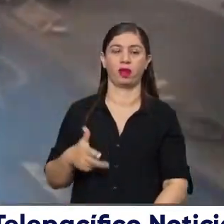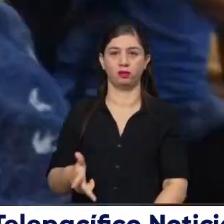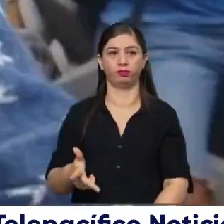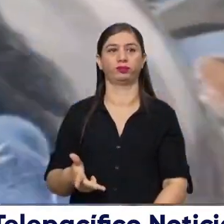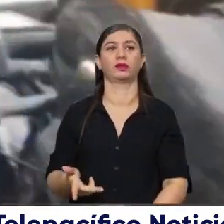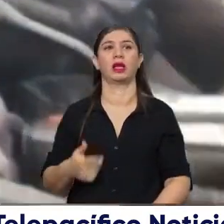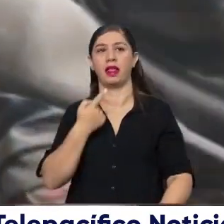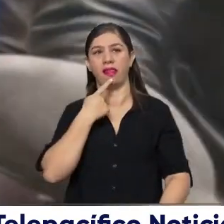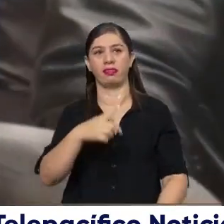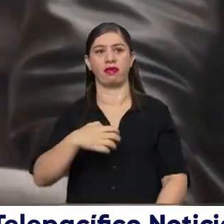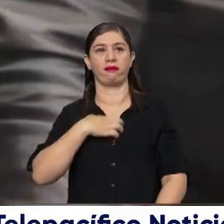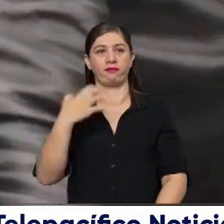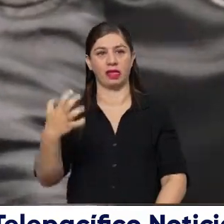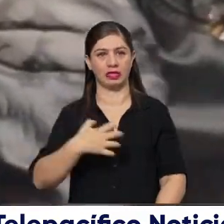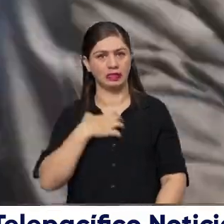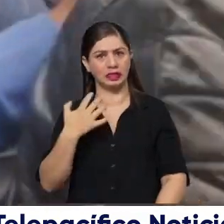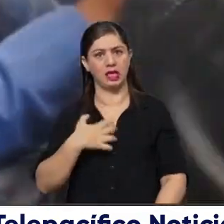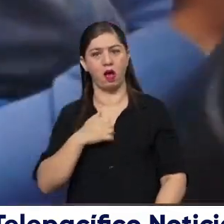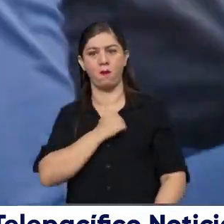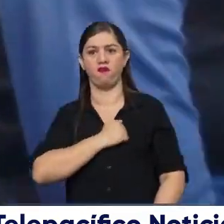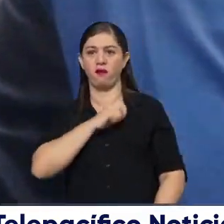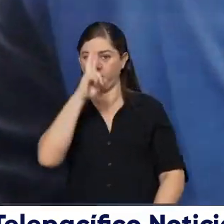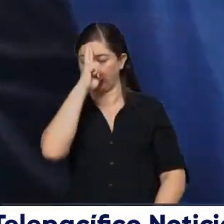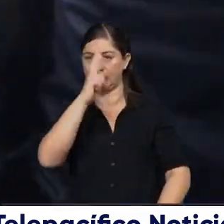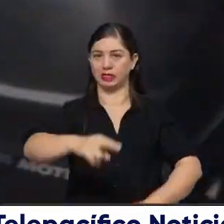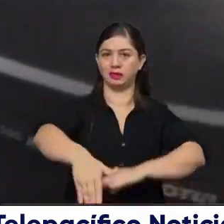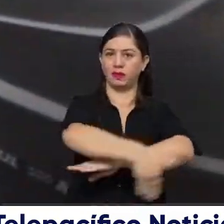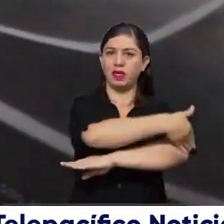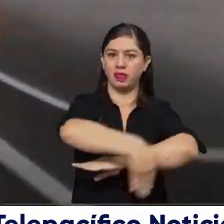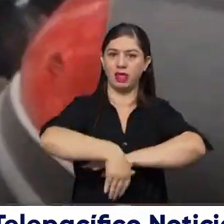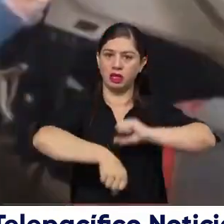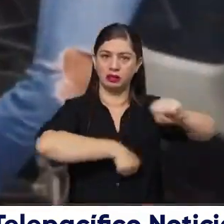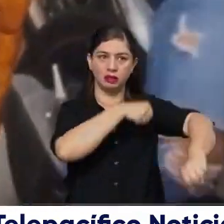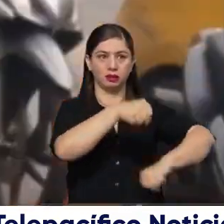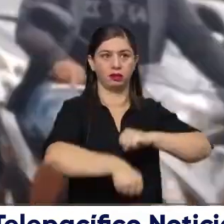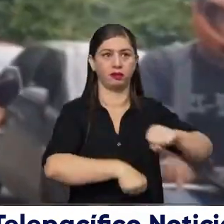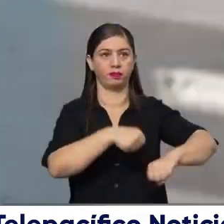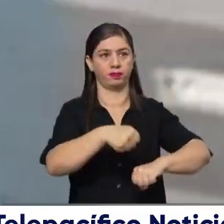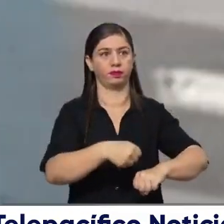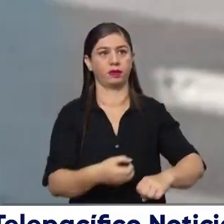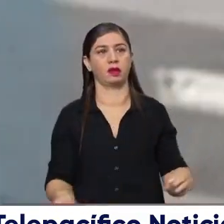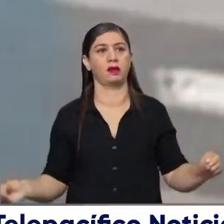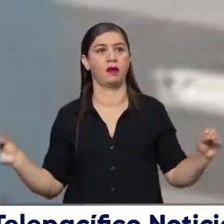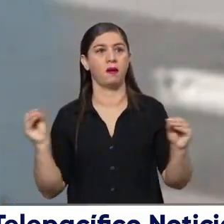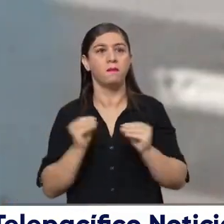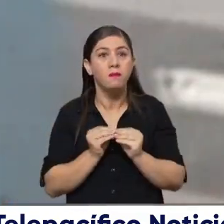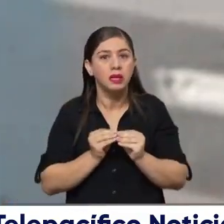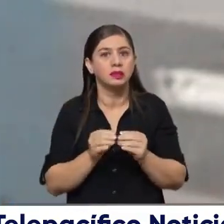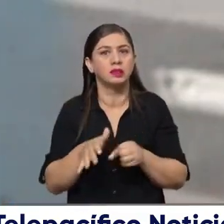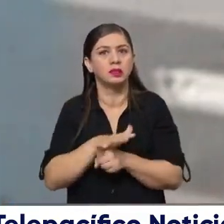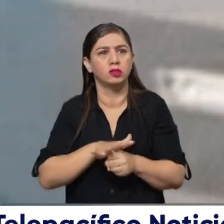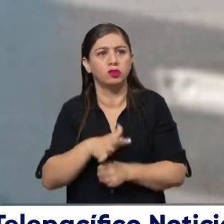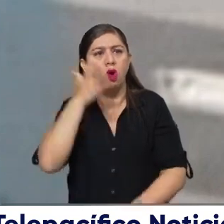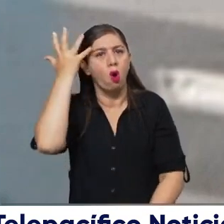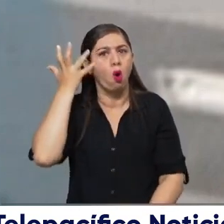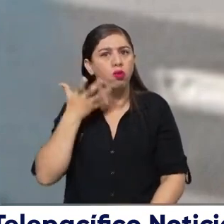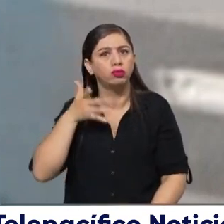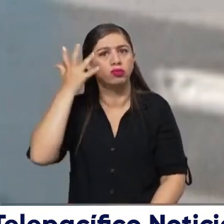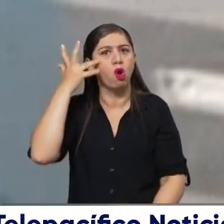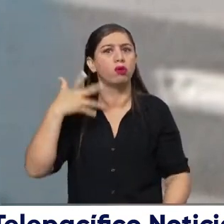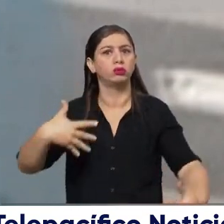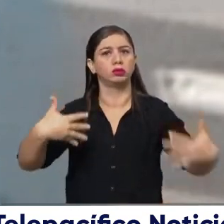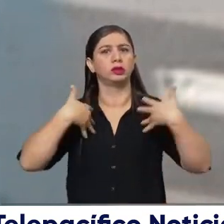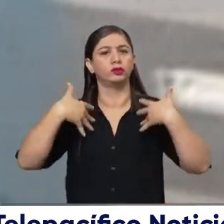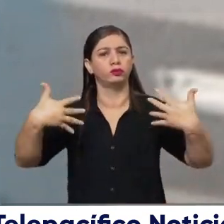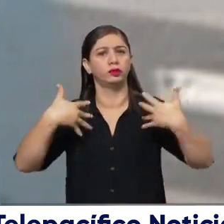justamente haciendo un plantón para exigir el respeto de este carril pero para que no sólo un poco más de la situación que viene a diario pues estos ciclistas